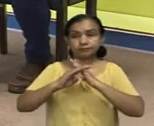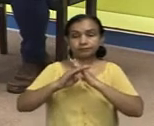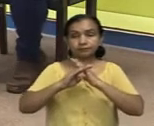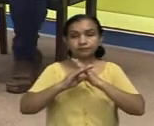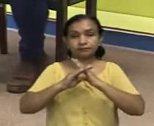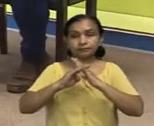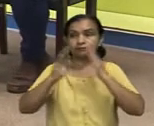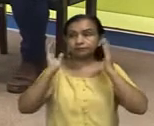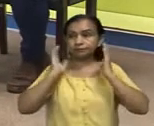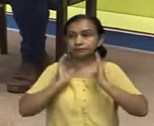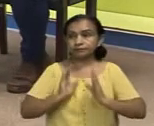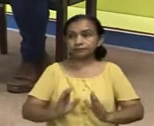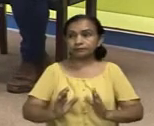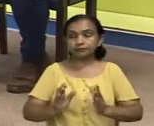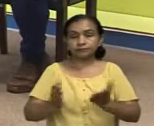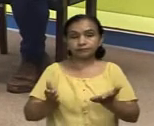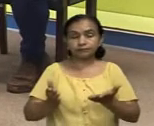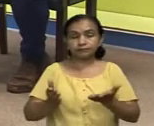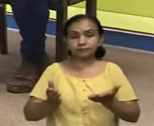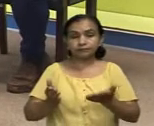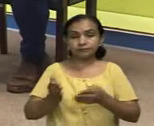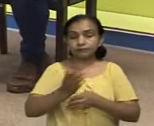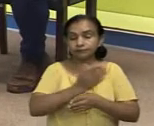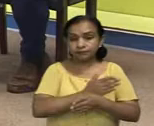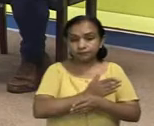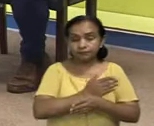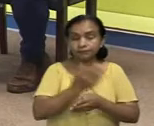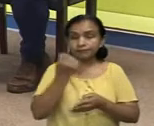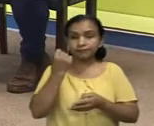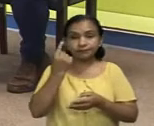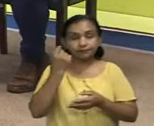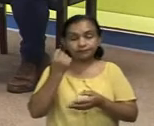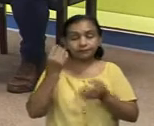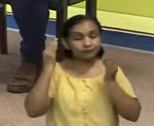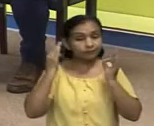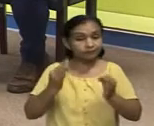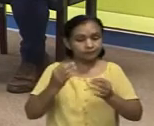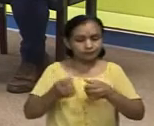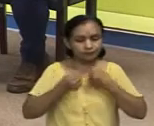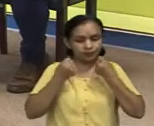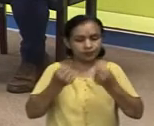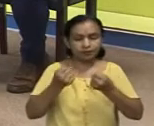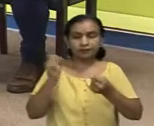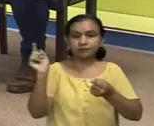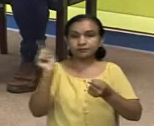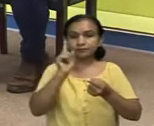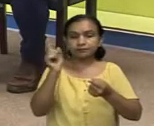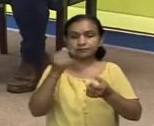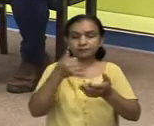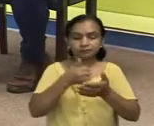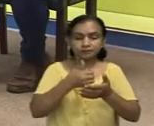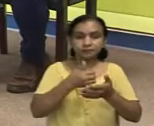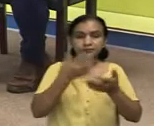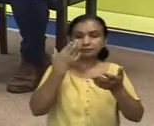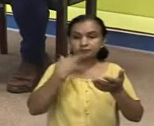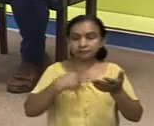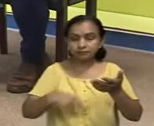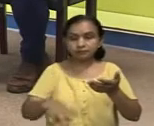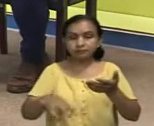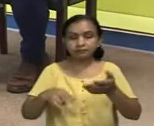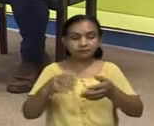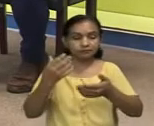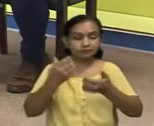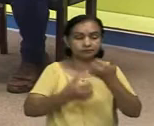Inmunológico aún está, no decirlo primitivo, sino que no tiene la defensa adecuada. Entonces hay más riesgos de sangrado, más riesgos de fuga